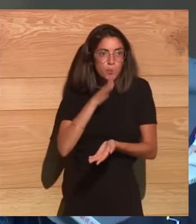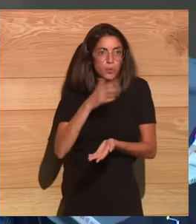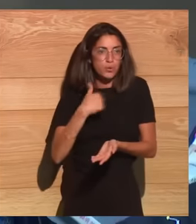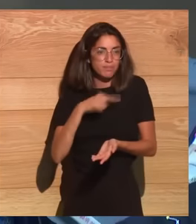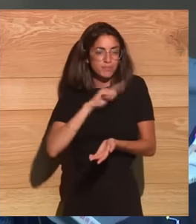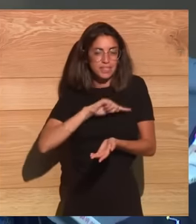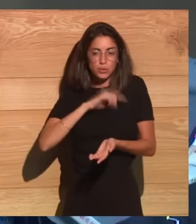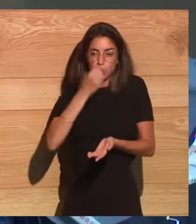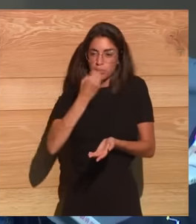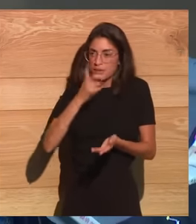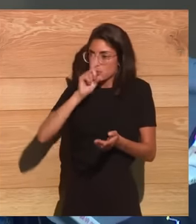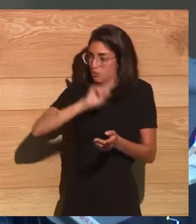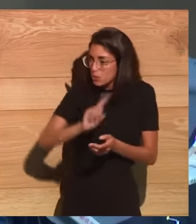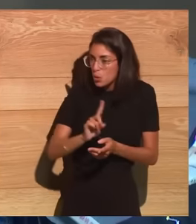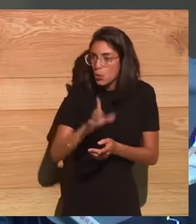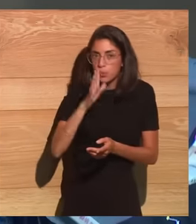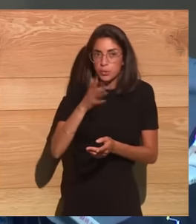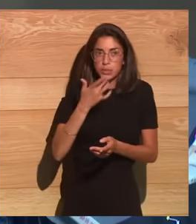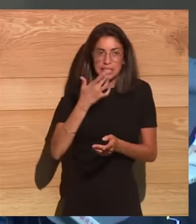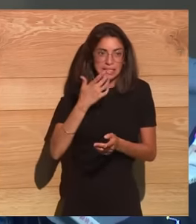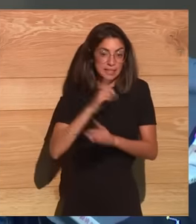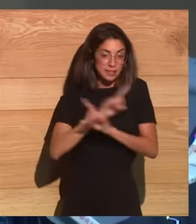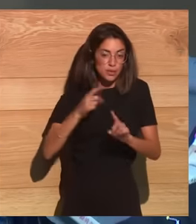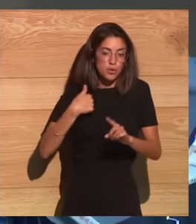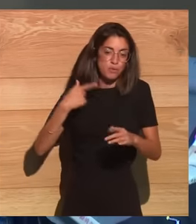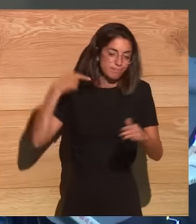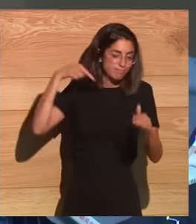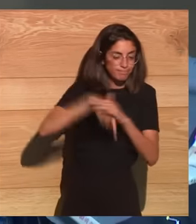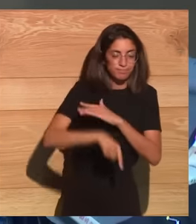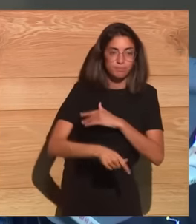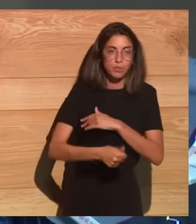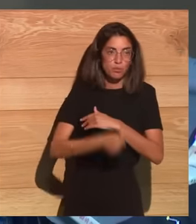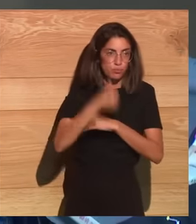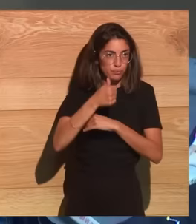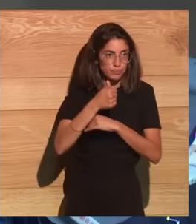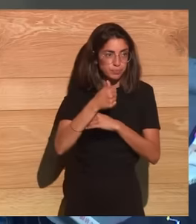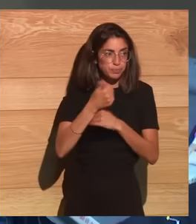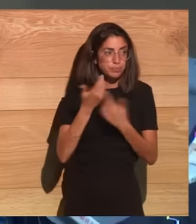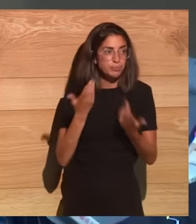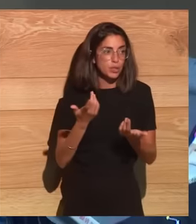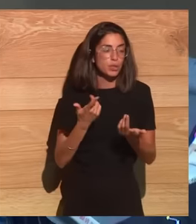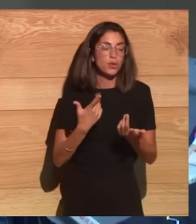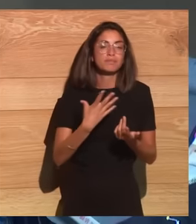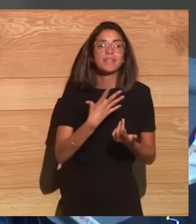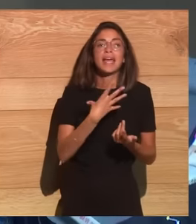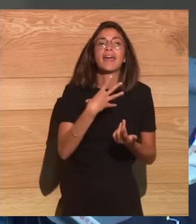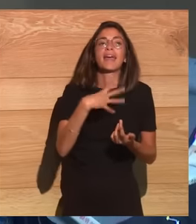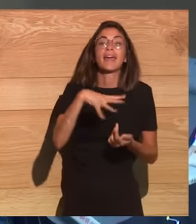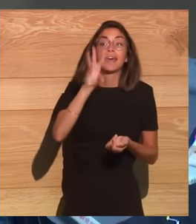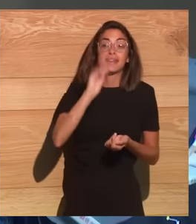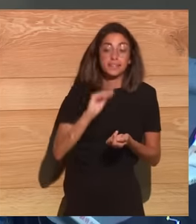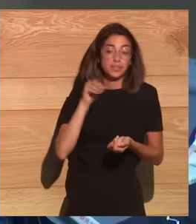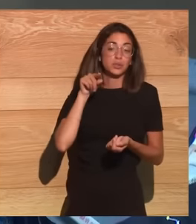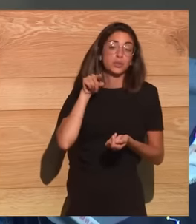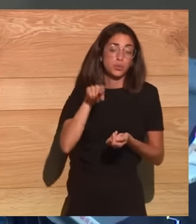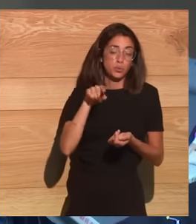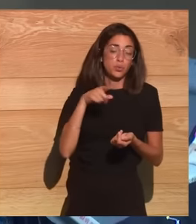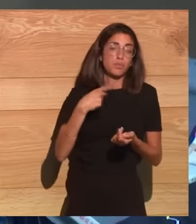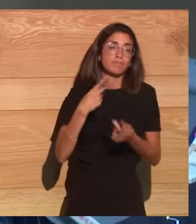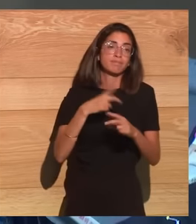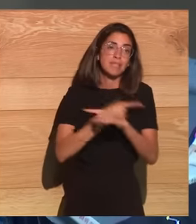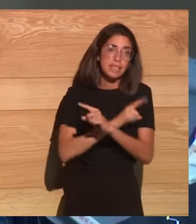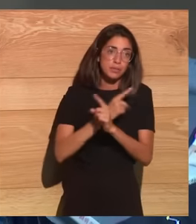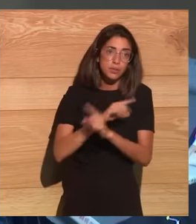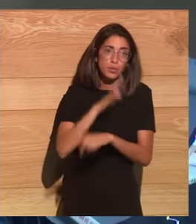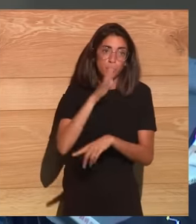bien haciéndolo y que si me meto me tengo que meter y tal. Y este amigo me dijo, yo entiendo que estés muy nervioso por escribir un libro siendo amigo